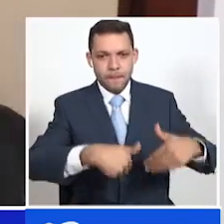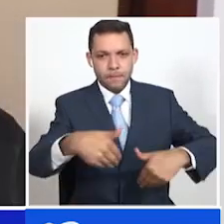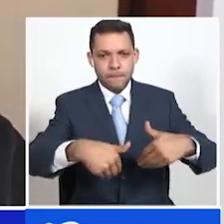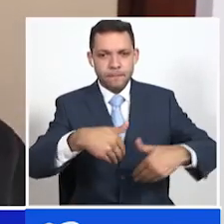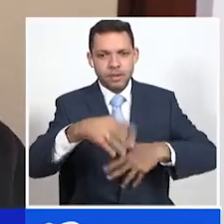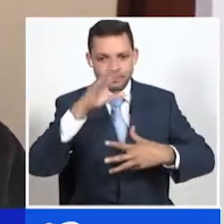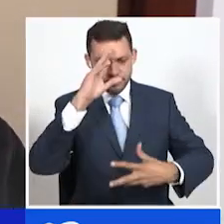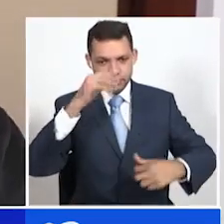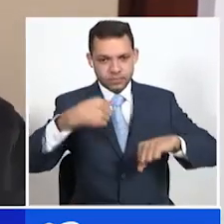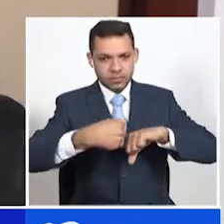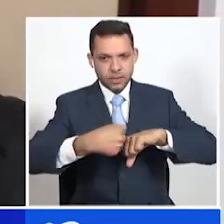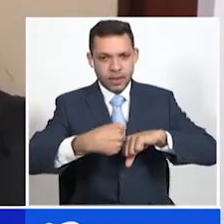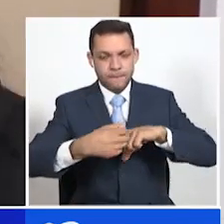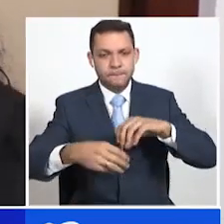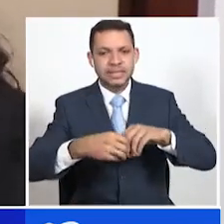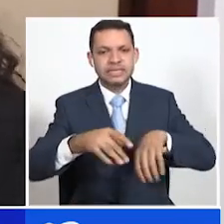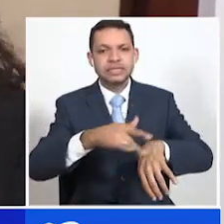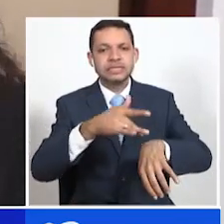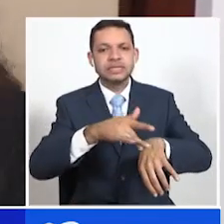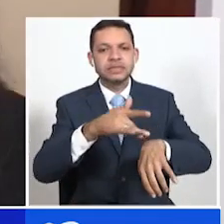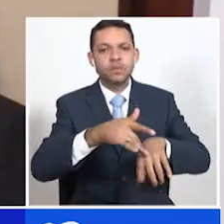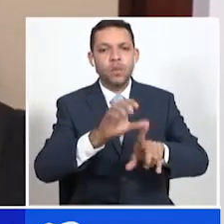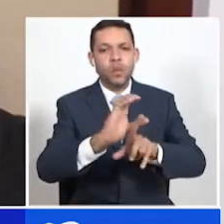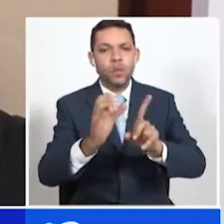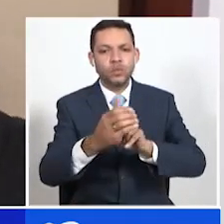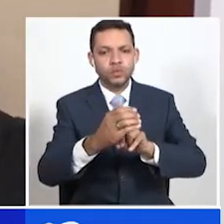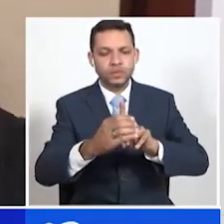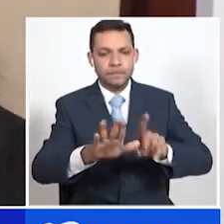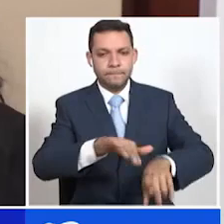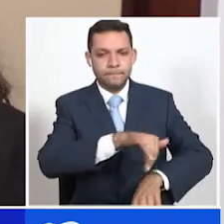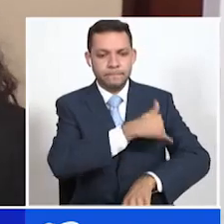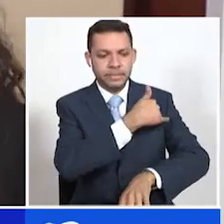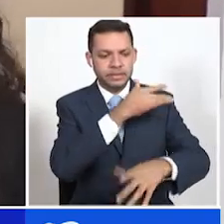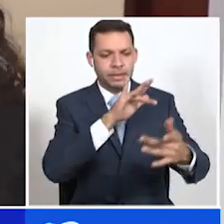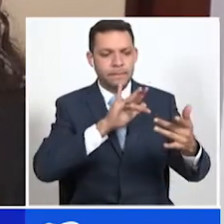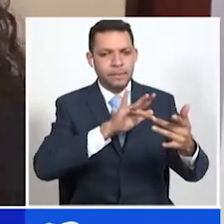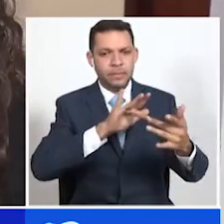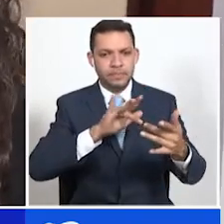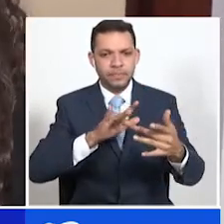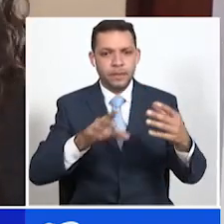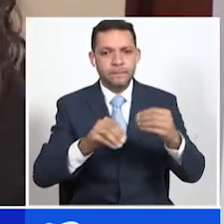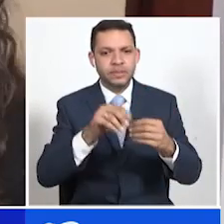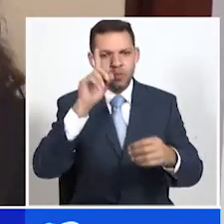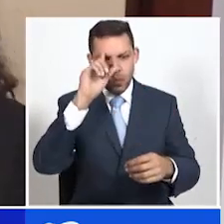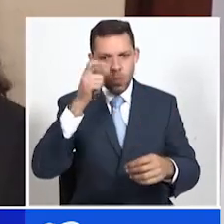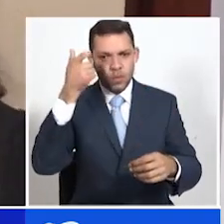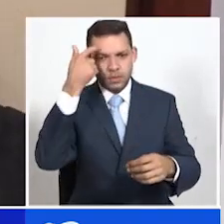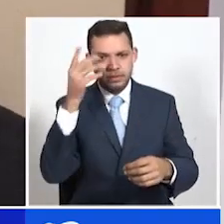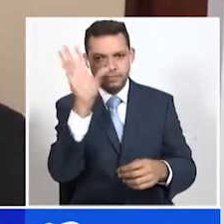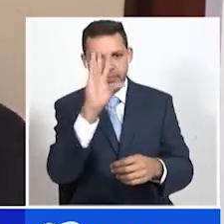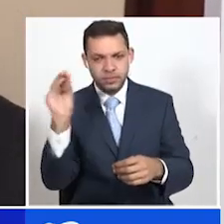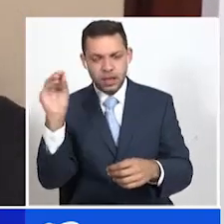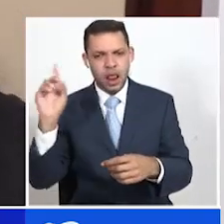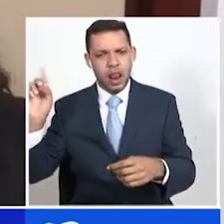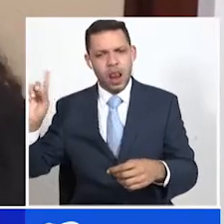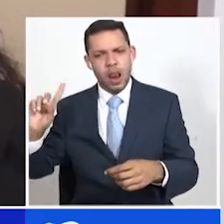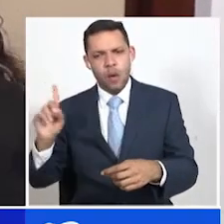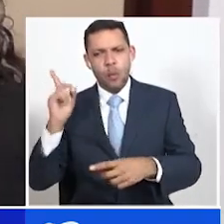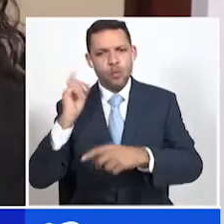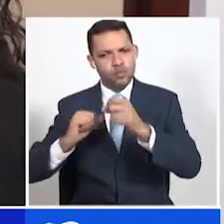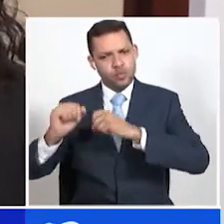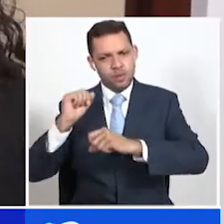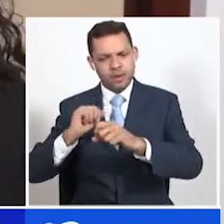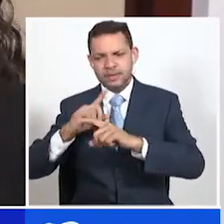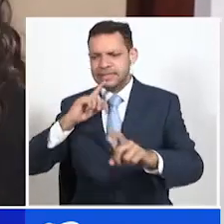concertación y estímulos a tiempo. Además, también tenemos que contar que el gobernador del Quindío, sabiendo que venimos de vivir un año